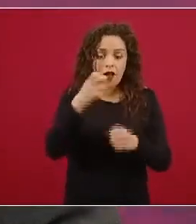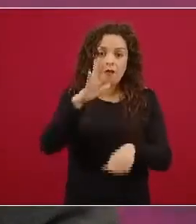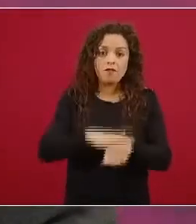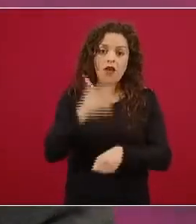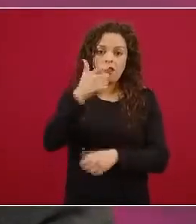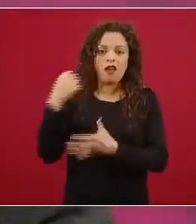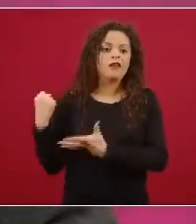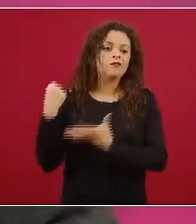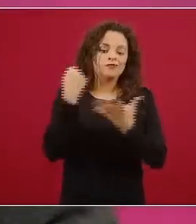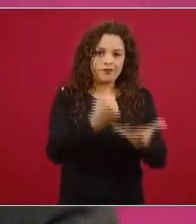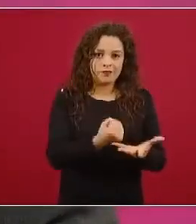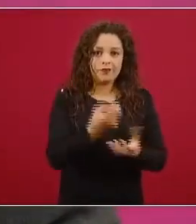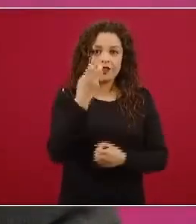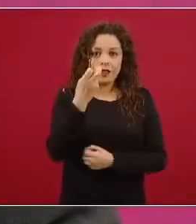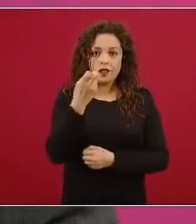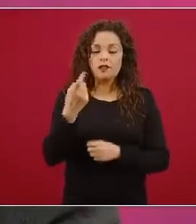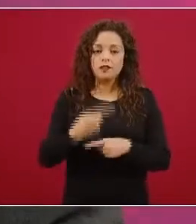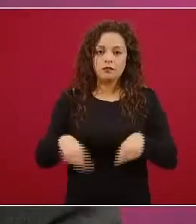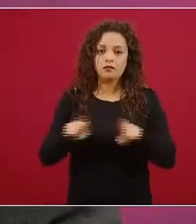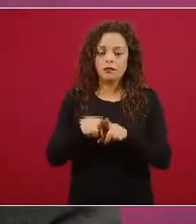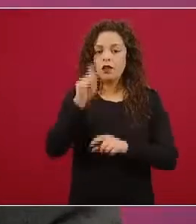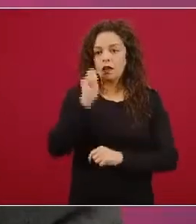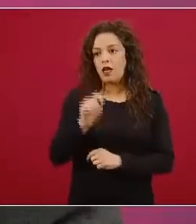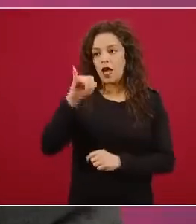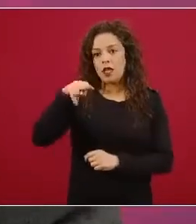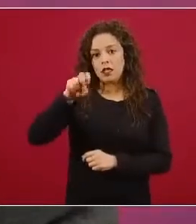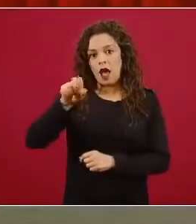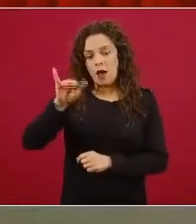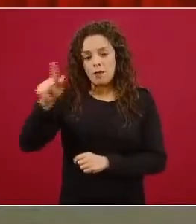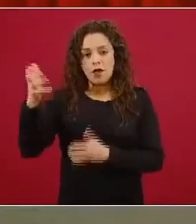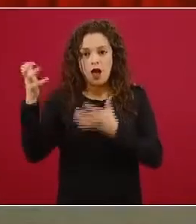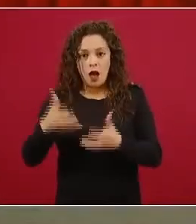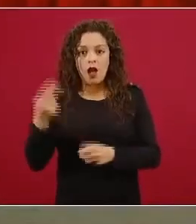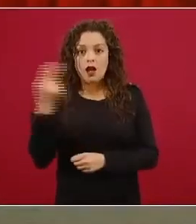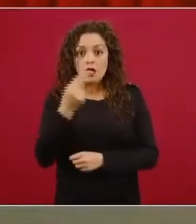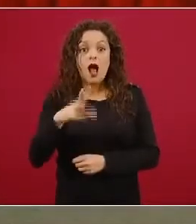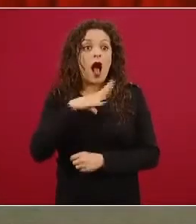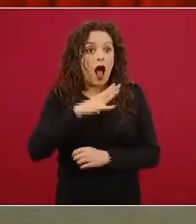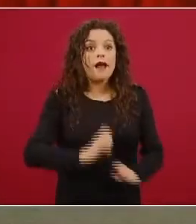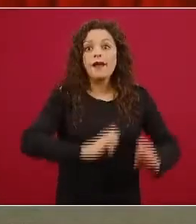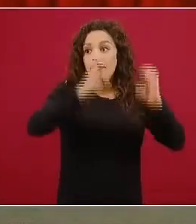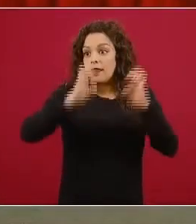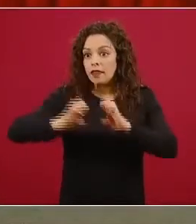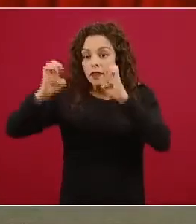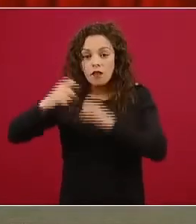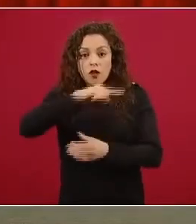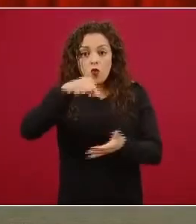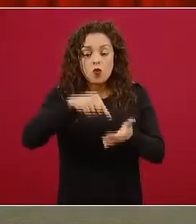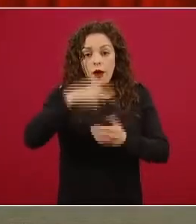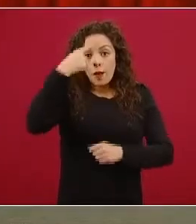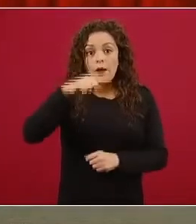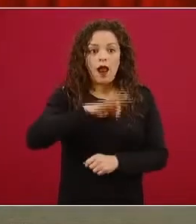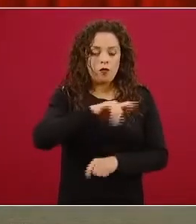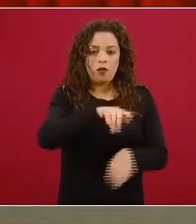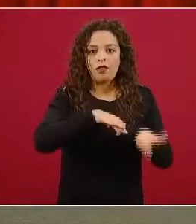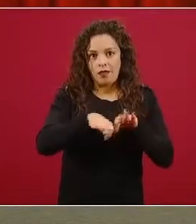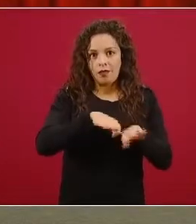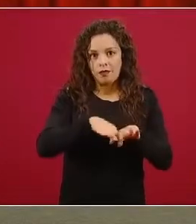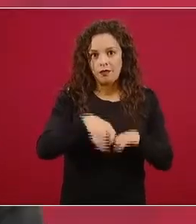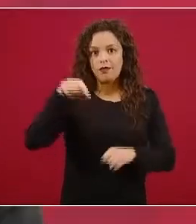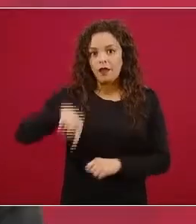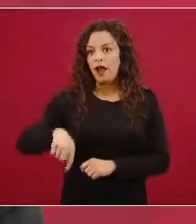las atribuciones del INSABI, el asegurar que existe la infraestructura. Cualquier otro día podemos volver a hablar de